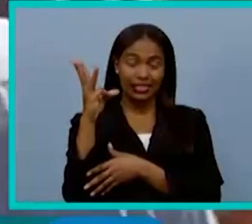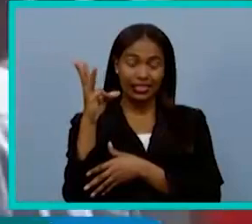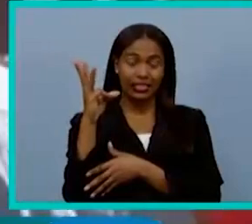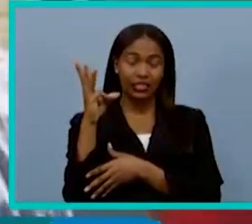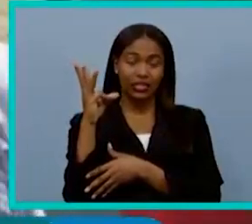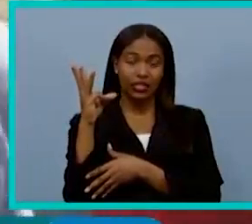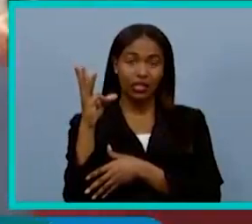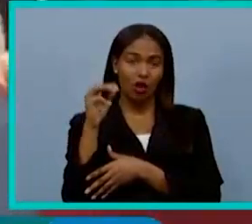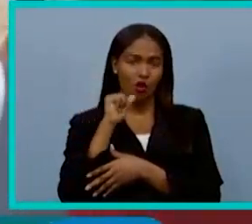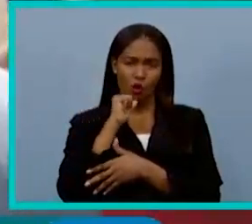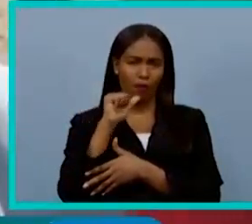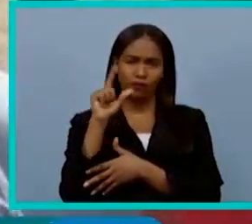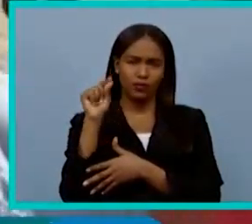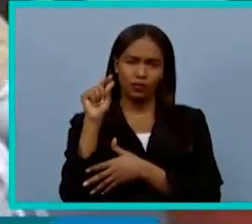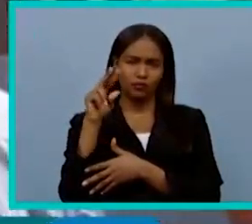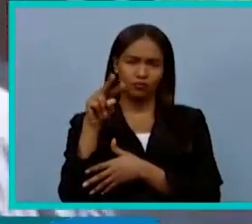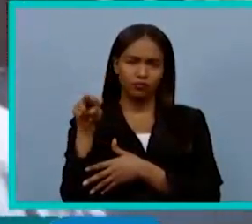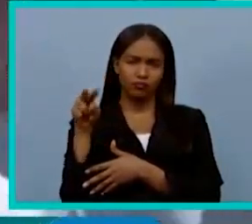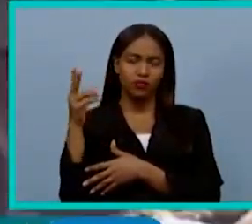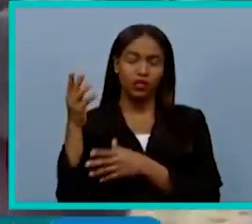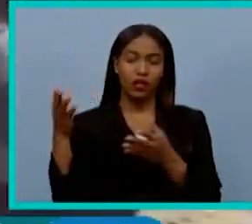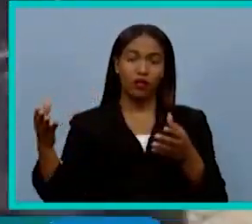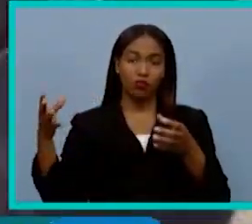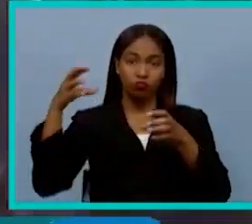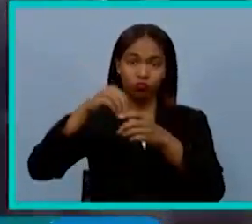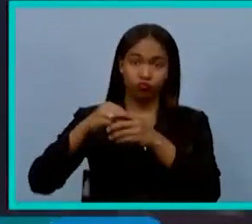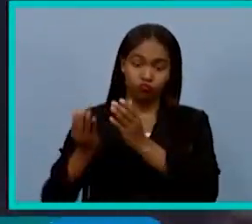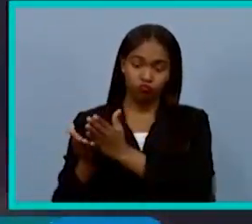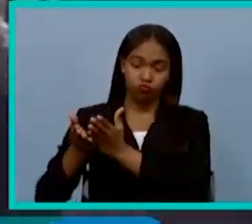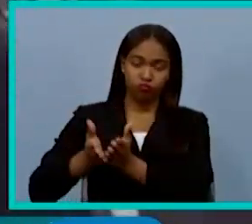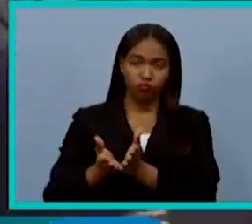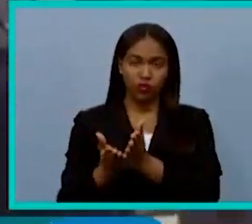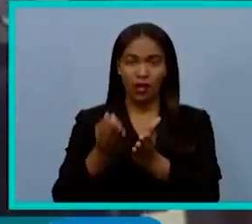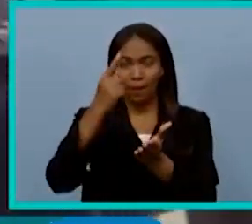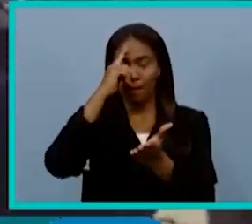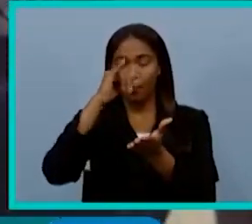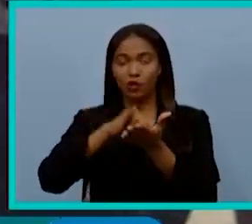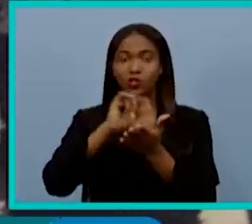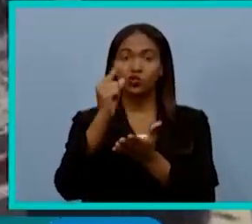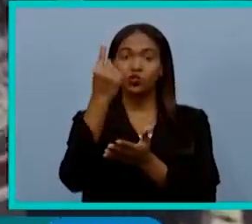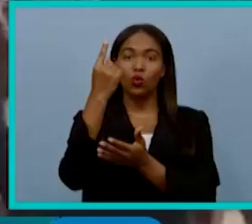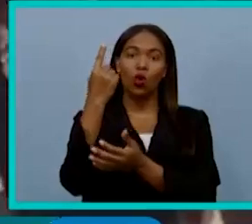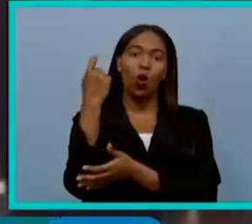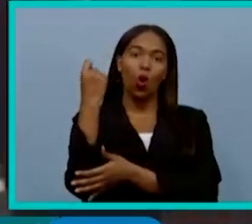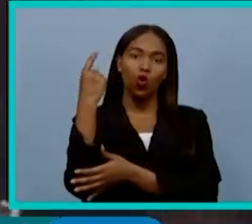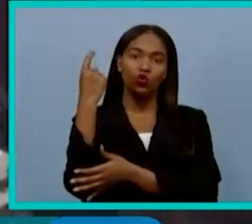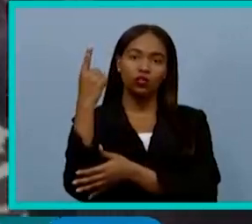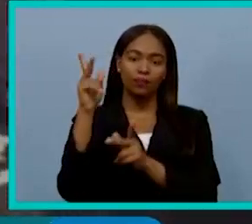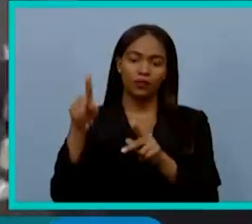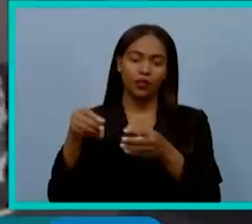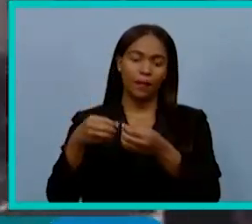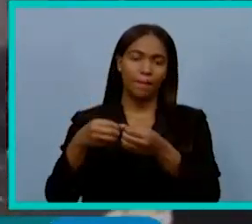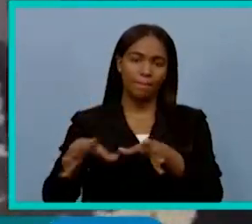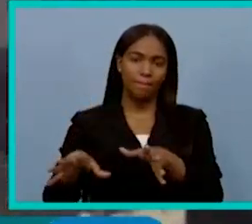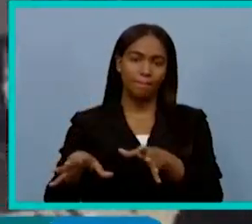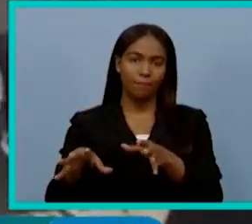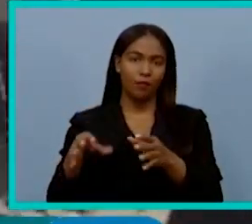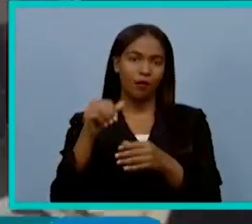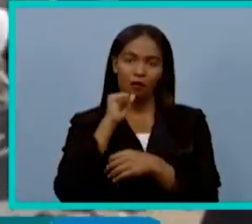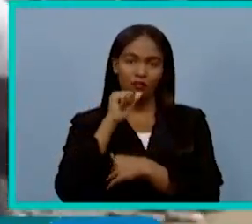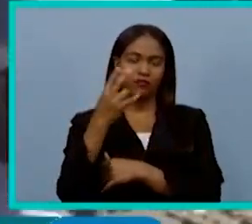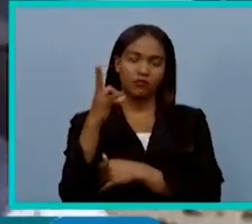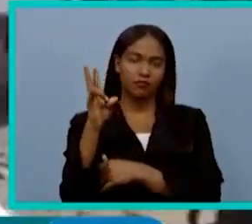16, no 22, los ocupantes de esta yola, por lo que solo serán 11 los desaparecidos, no